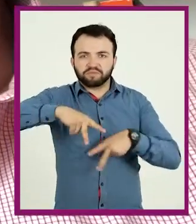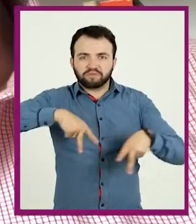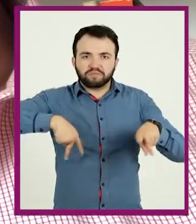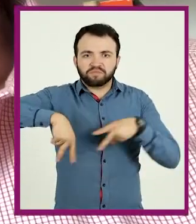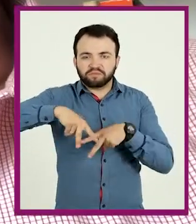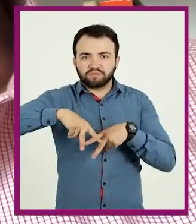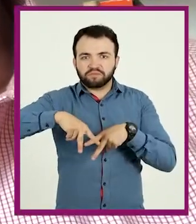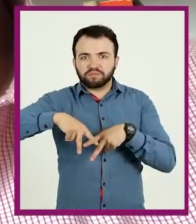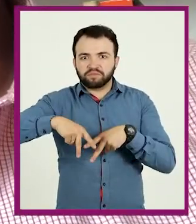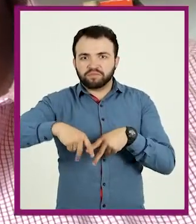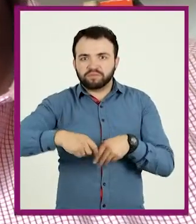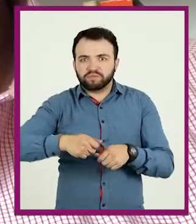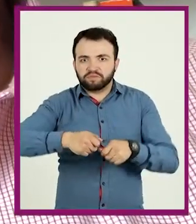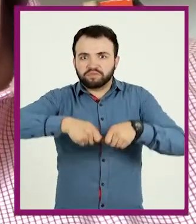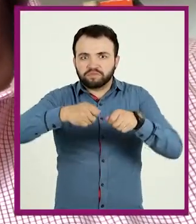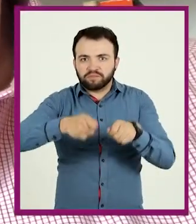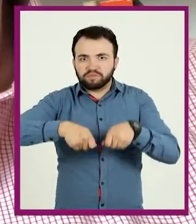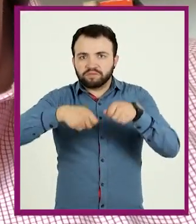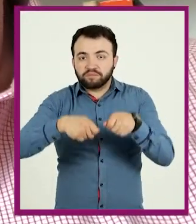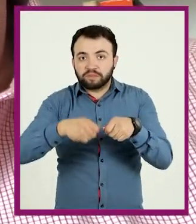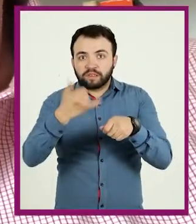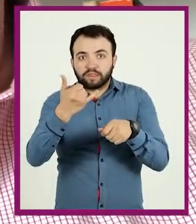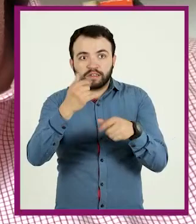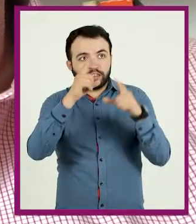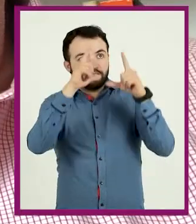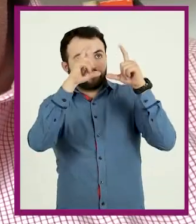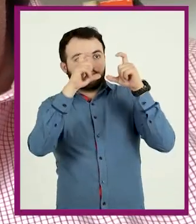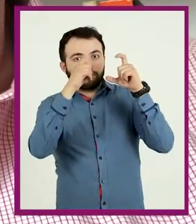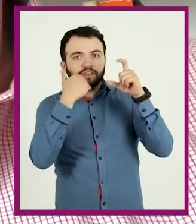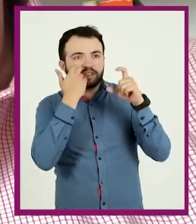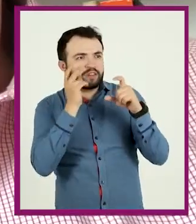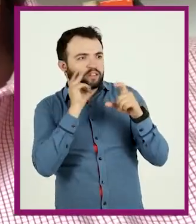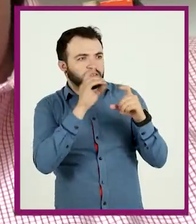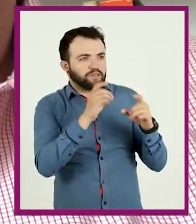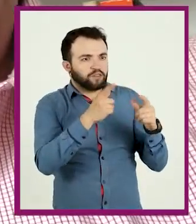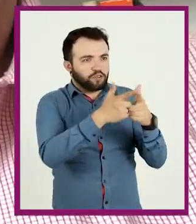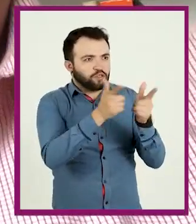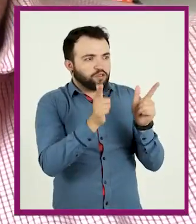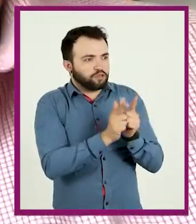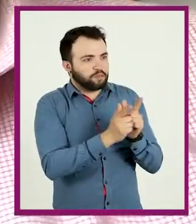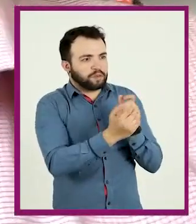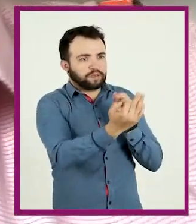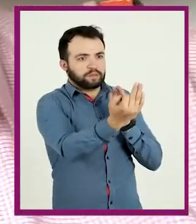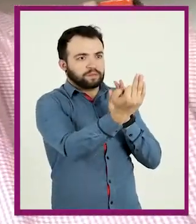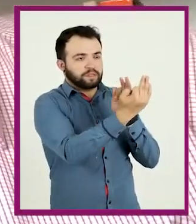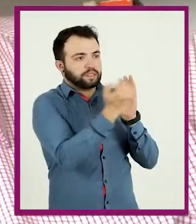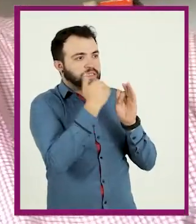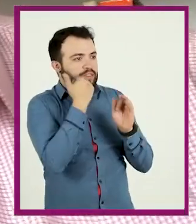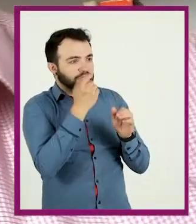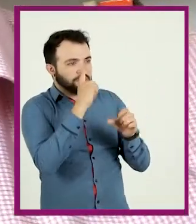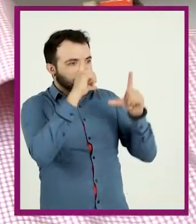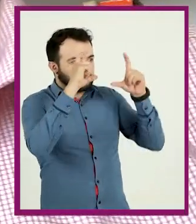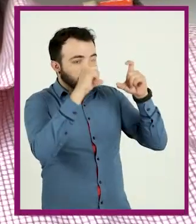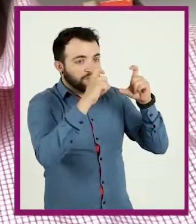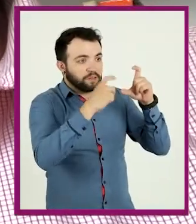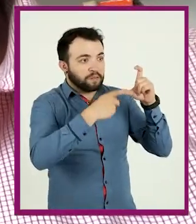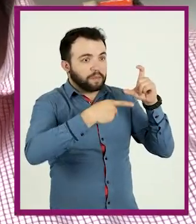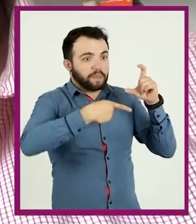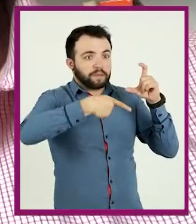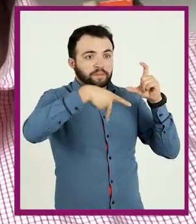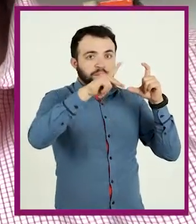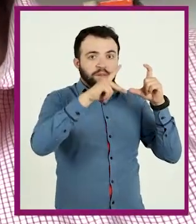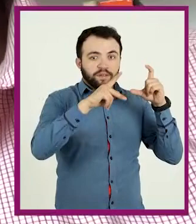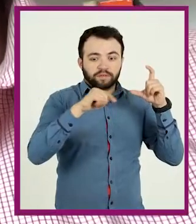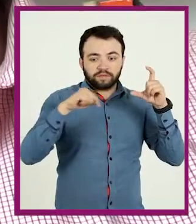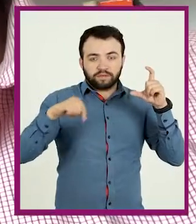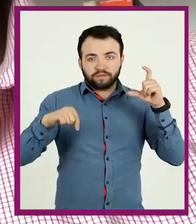para jinetes, y un fotógrafo quiso retratar al grupo que se acercaba. Pero Petit Louis,